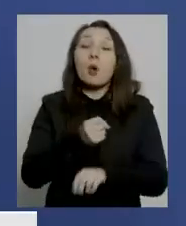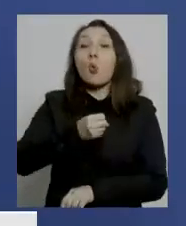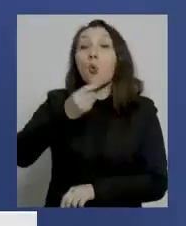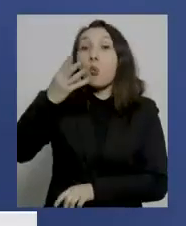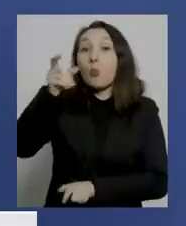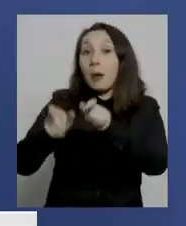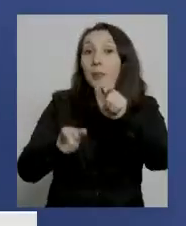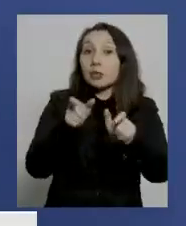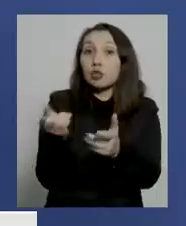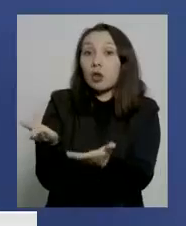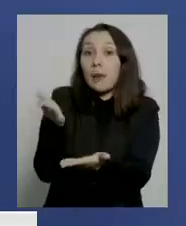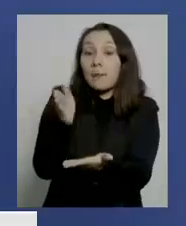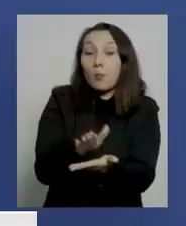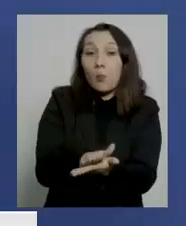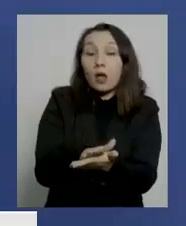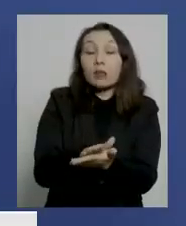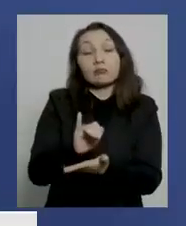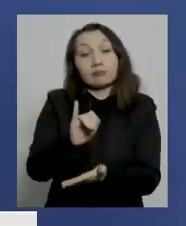número de fallecidos,